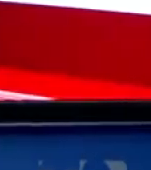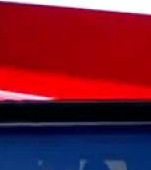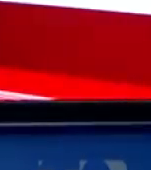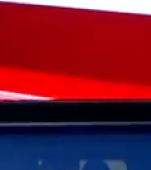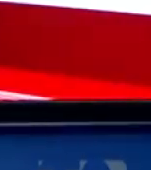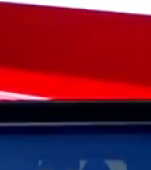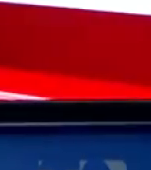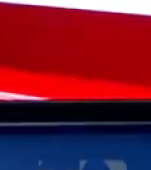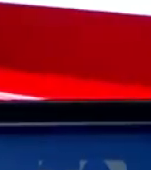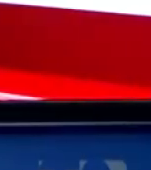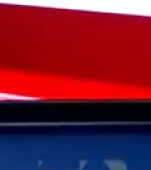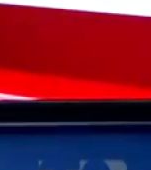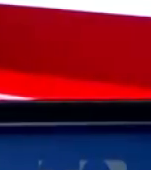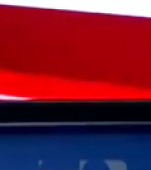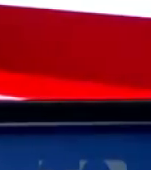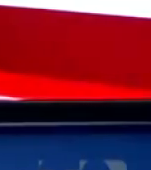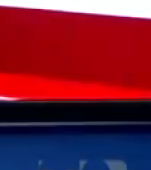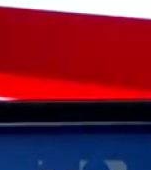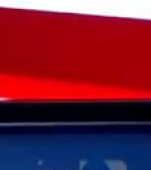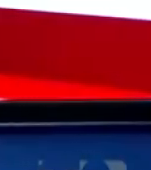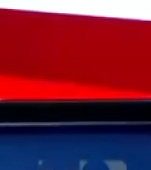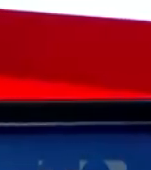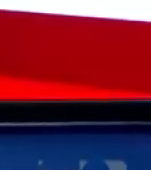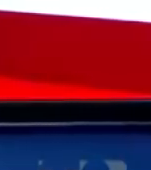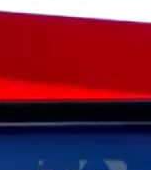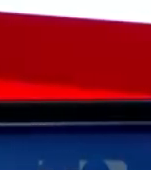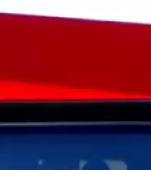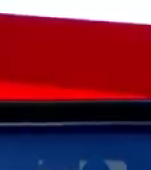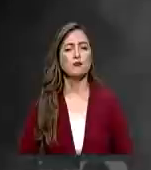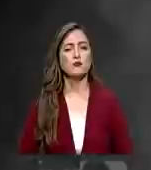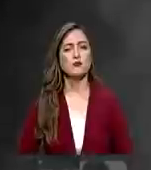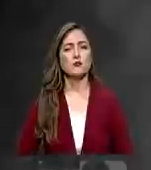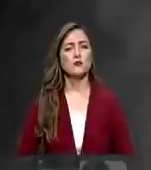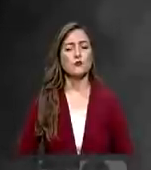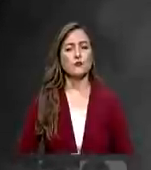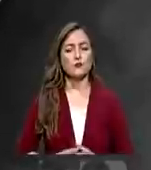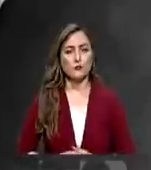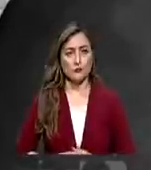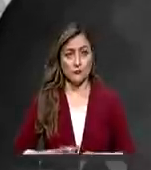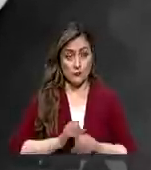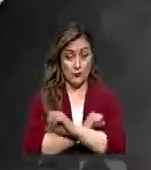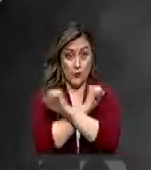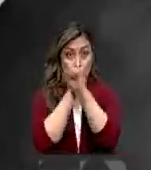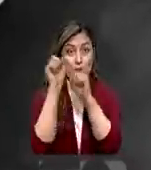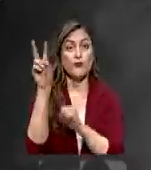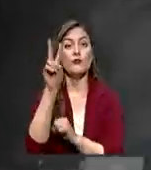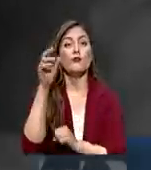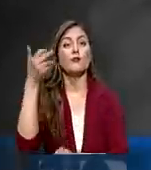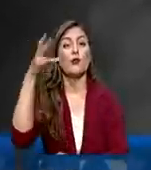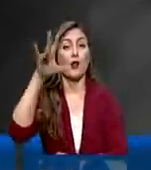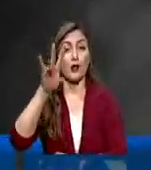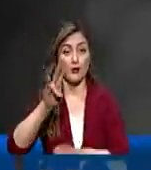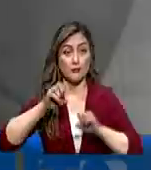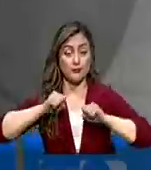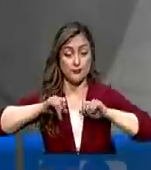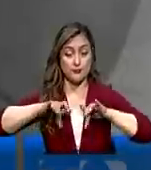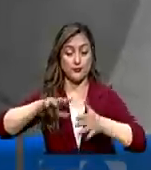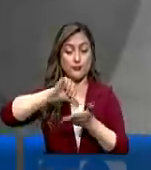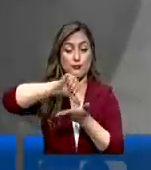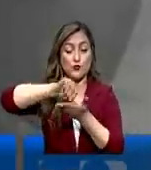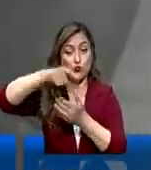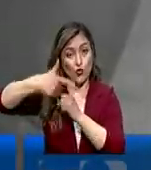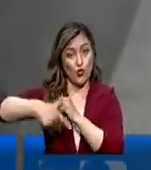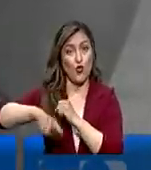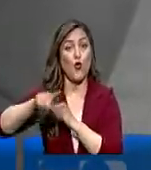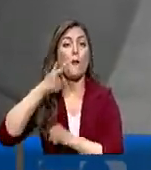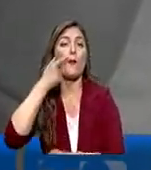quien cumple prisión preventiva mientras se investigan los hechos. La mañana de viernes 17 de septiembre en la ciudad de Loja, el